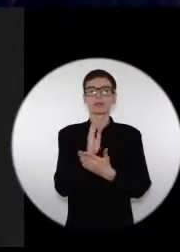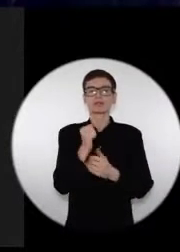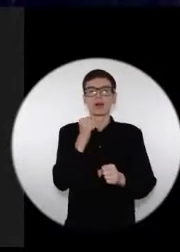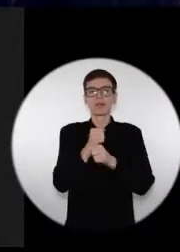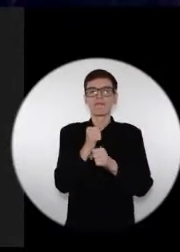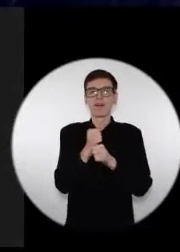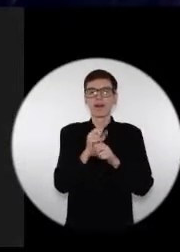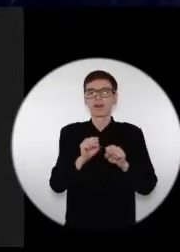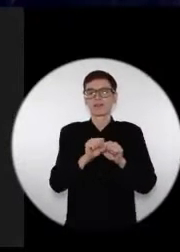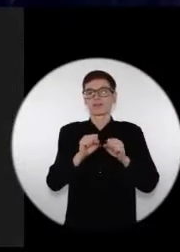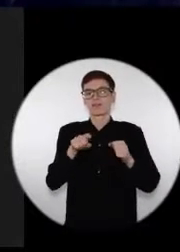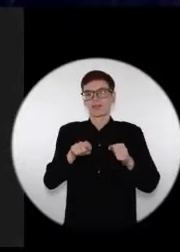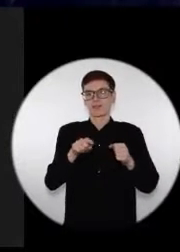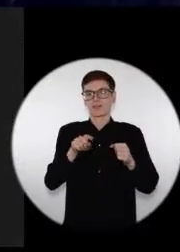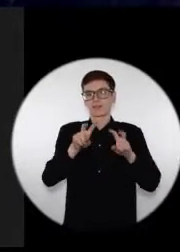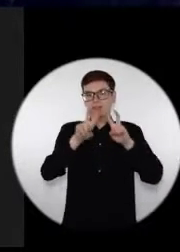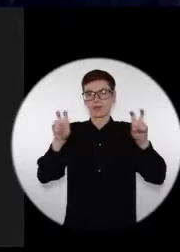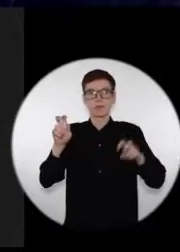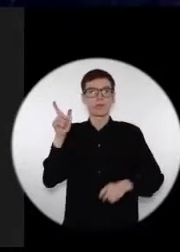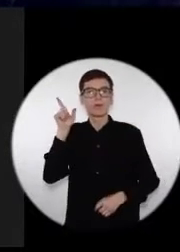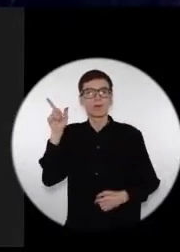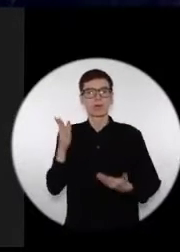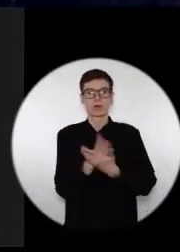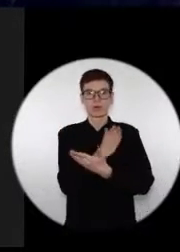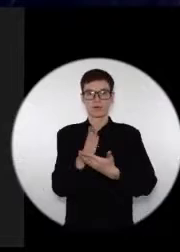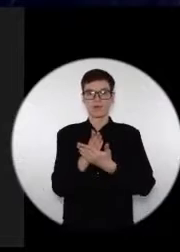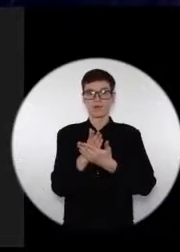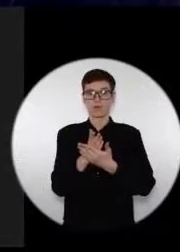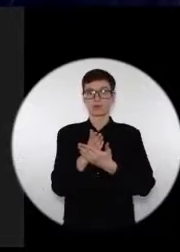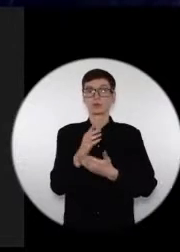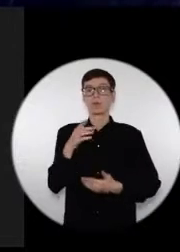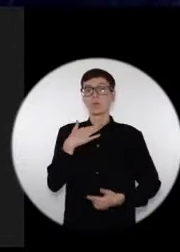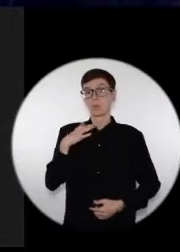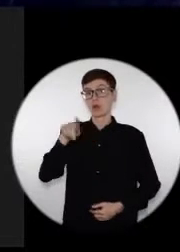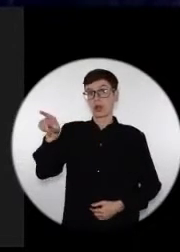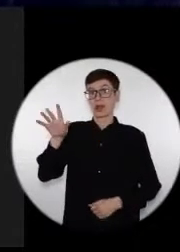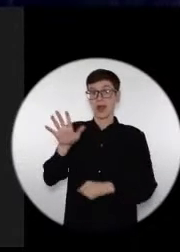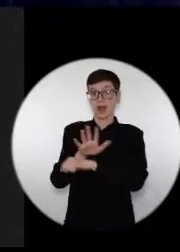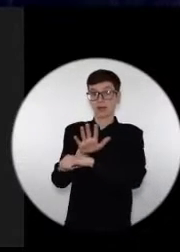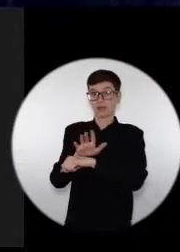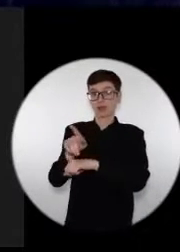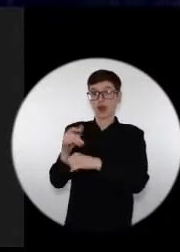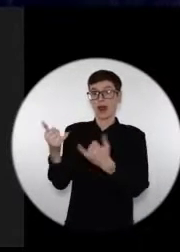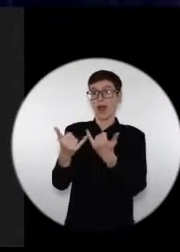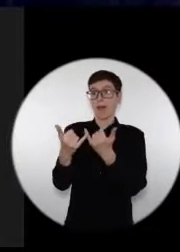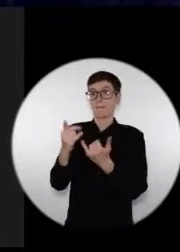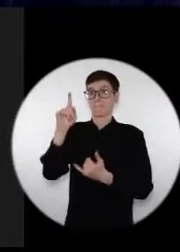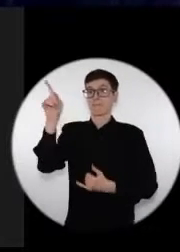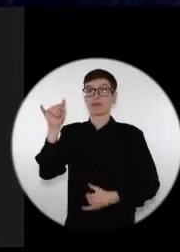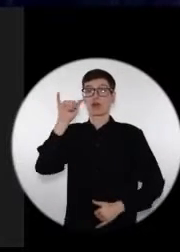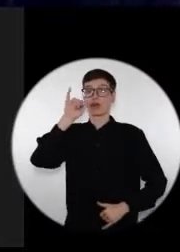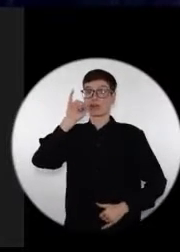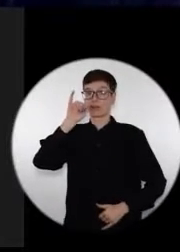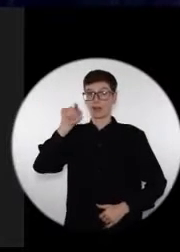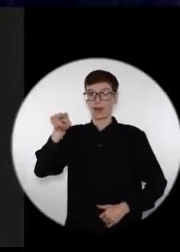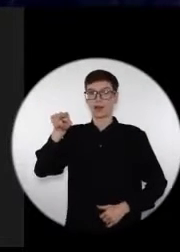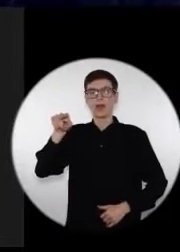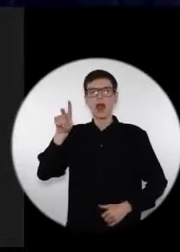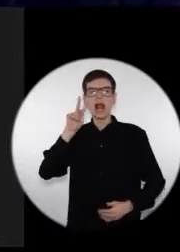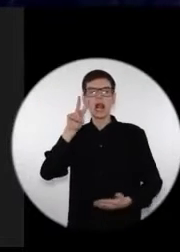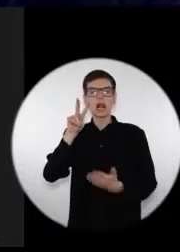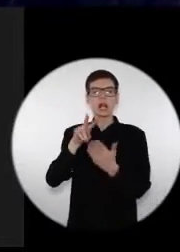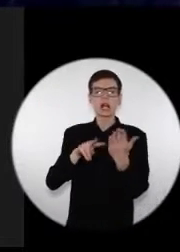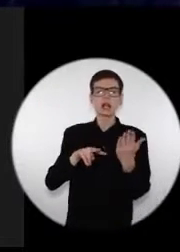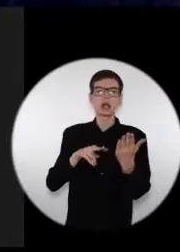relacionada los libros y ahora nos volvimos a encontrar porque lucho quería hacer algo relacionado con los libros porque un amigo actor